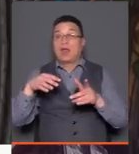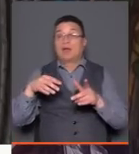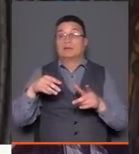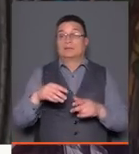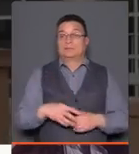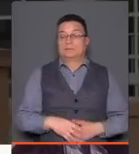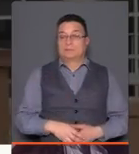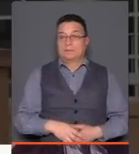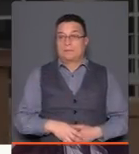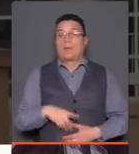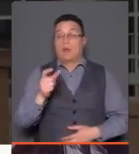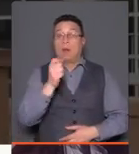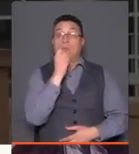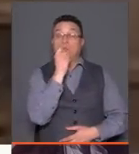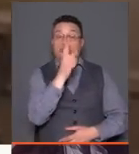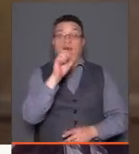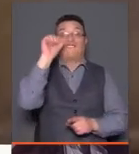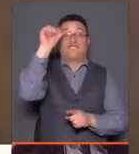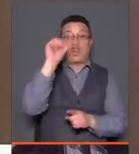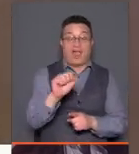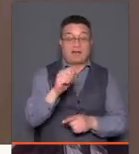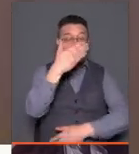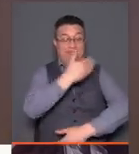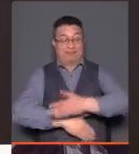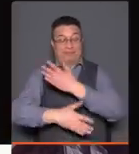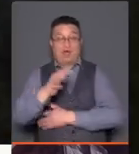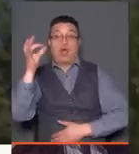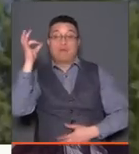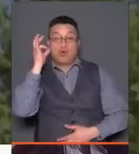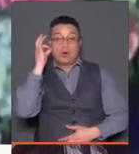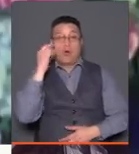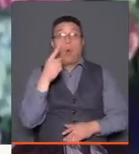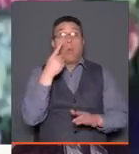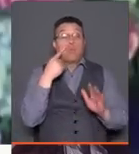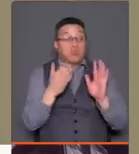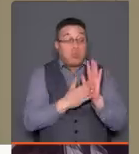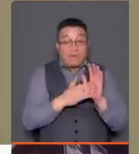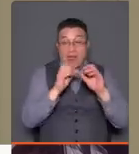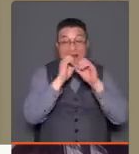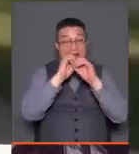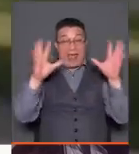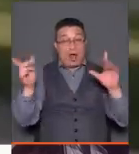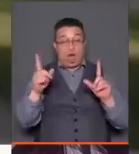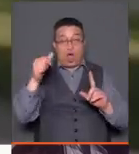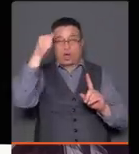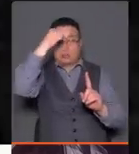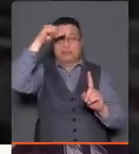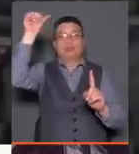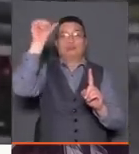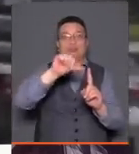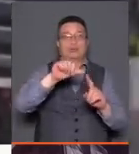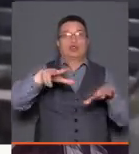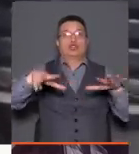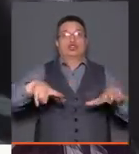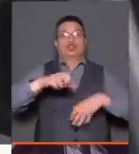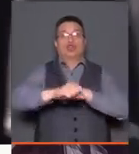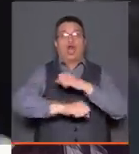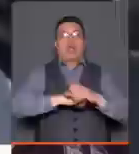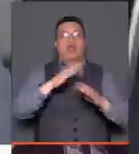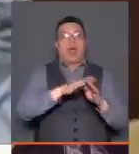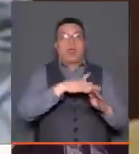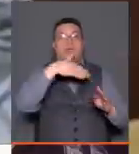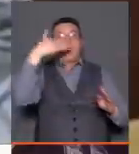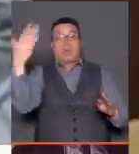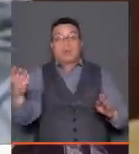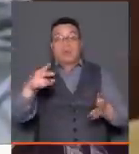fue acusado de violar y mutilar a una mujer y aunque no existieron pruebas claras fue condenado 18 años después el verdadero